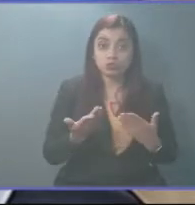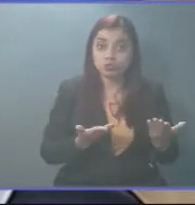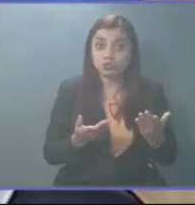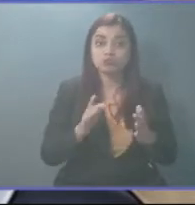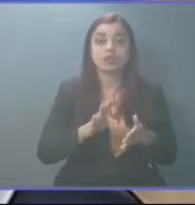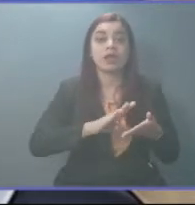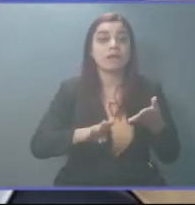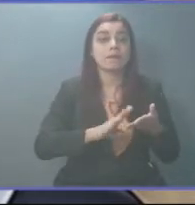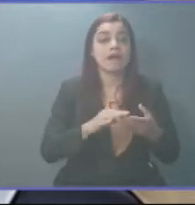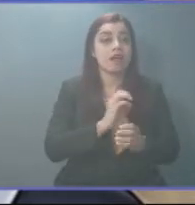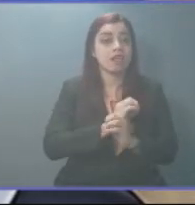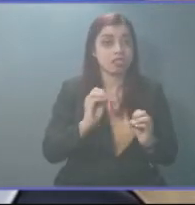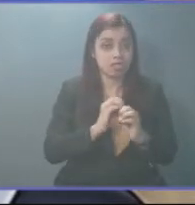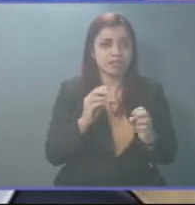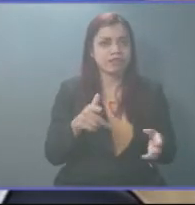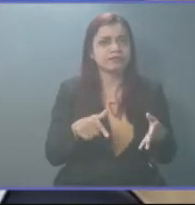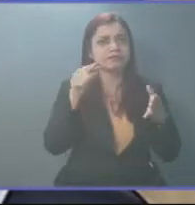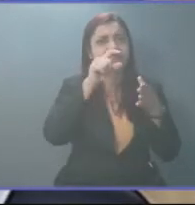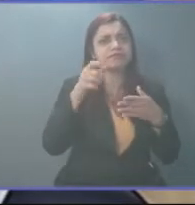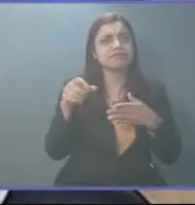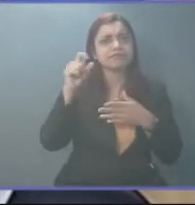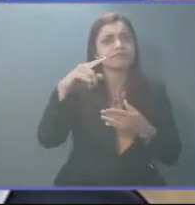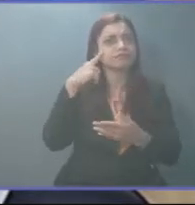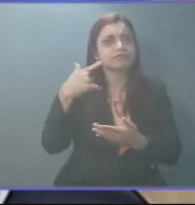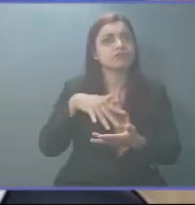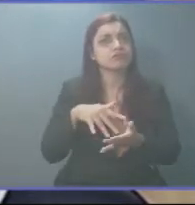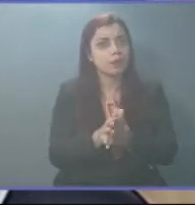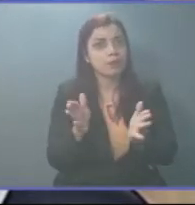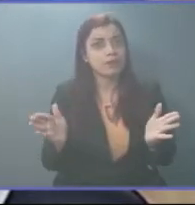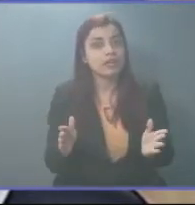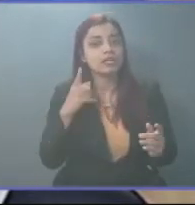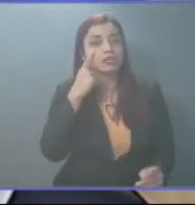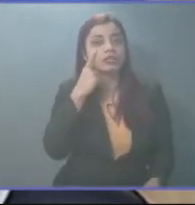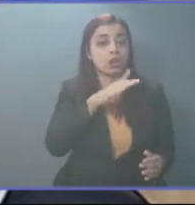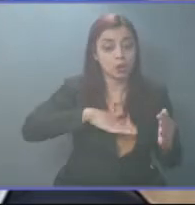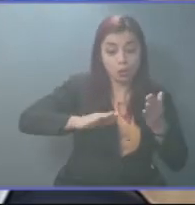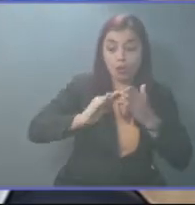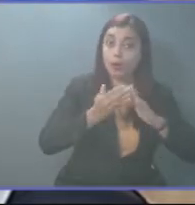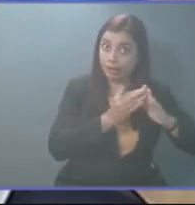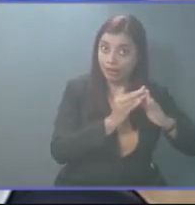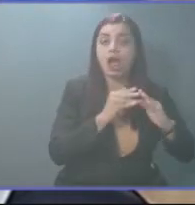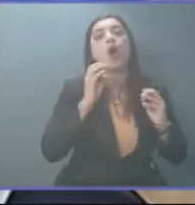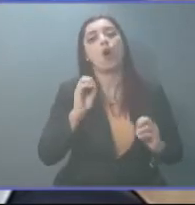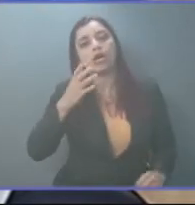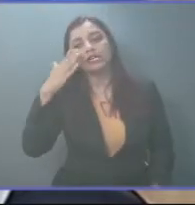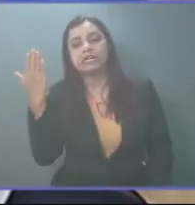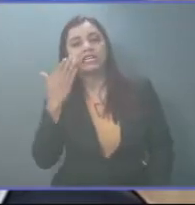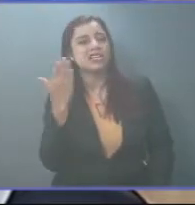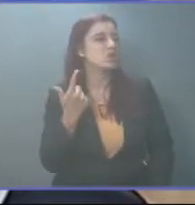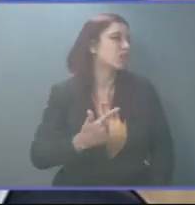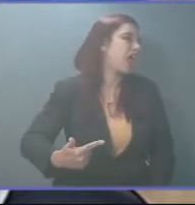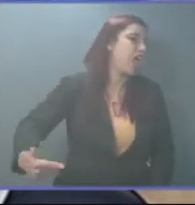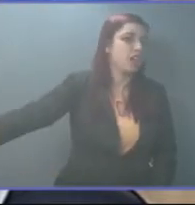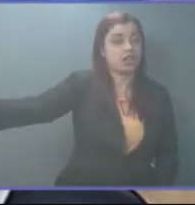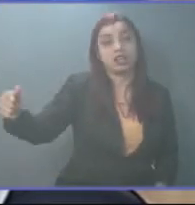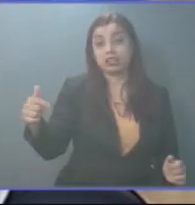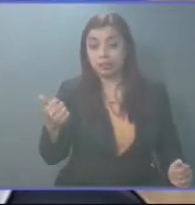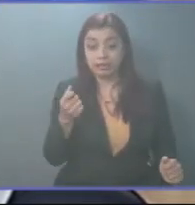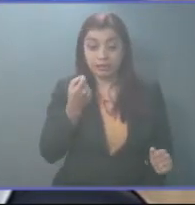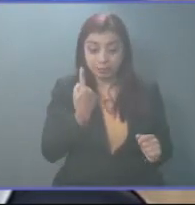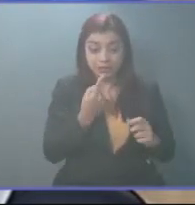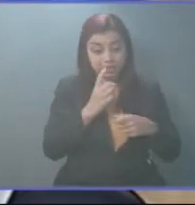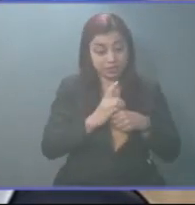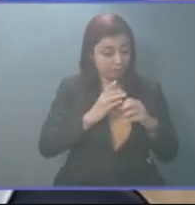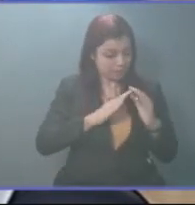en el caso de las instituciones públicas, tanto en el área urbana como rural, lo más cercano posible al lugar de residencia de la